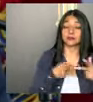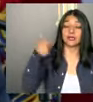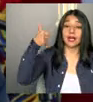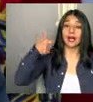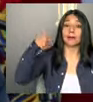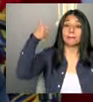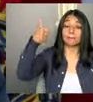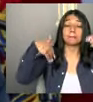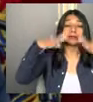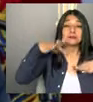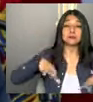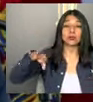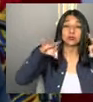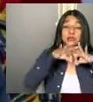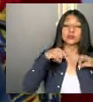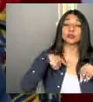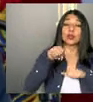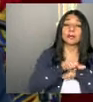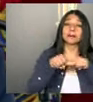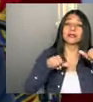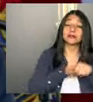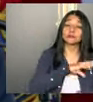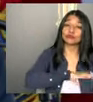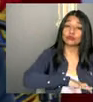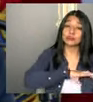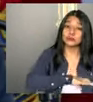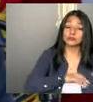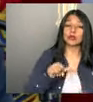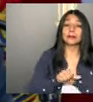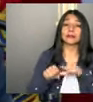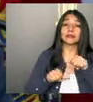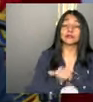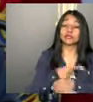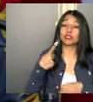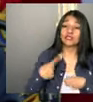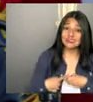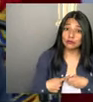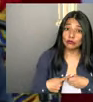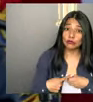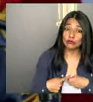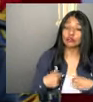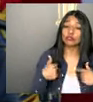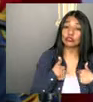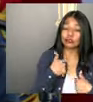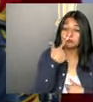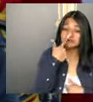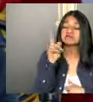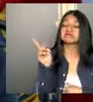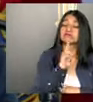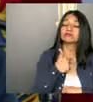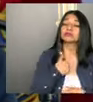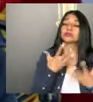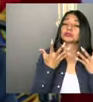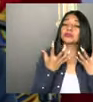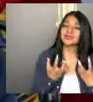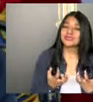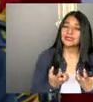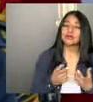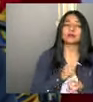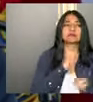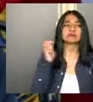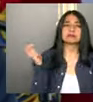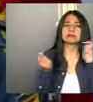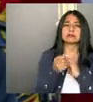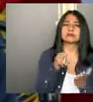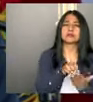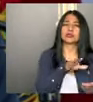Mi interés no es la administración del municipio ni la administración de la ciudad, si así se lo quiere entender. Mi intención es que podamos tener el proyecto